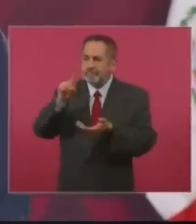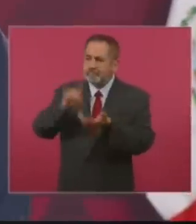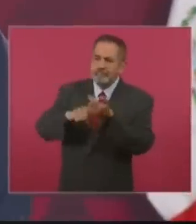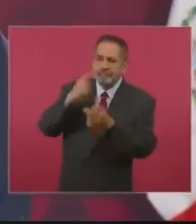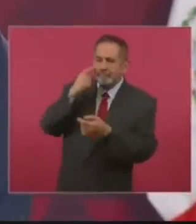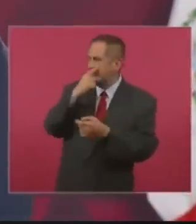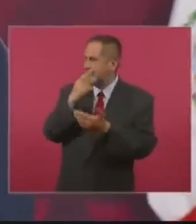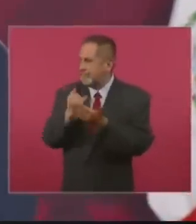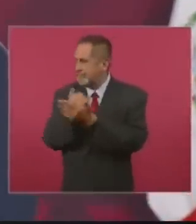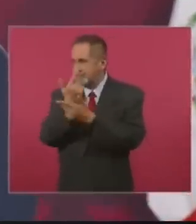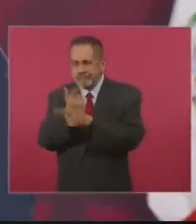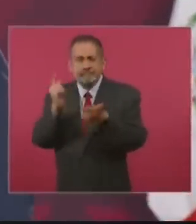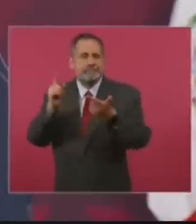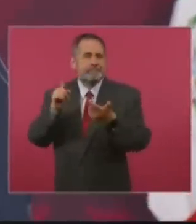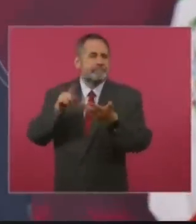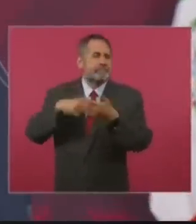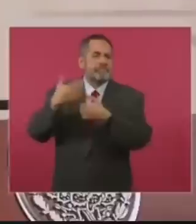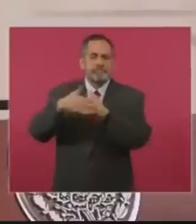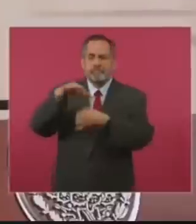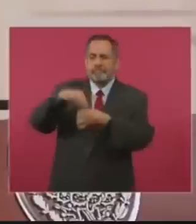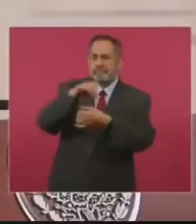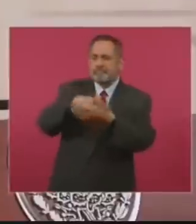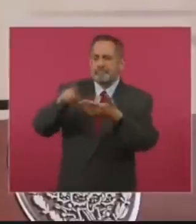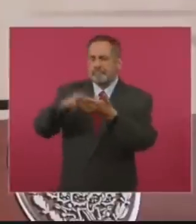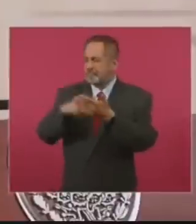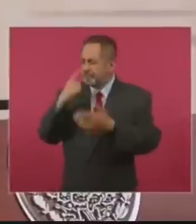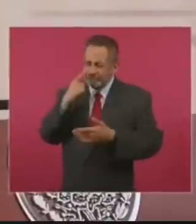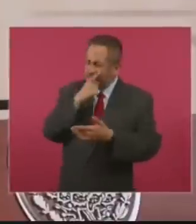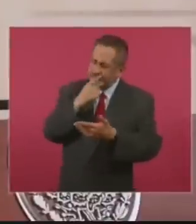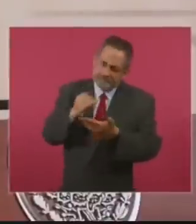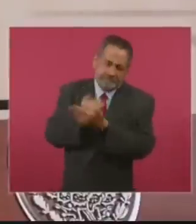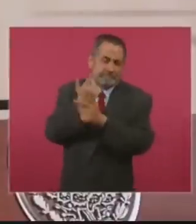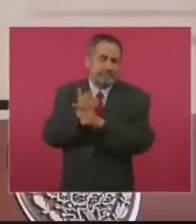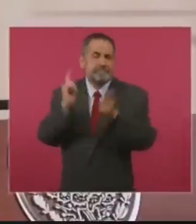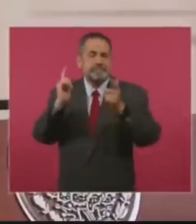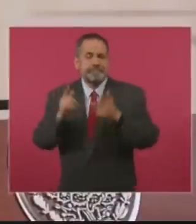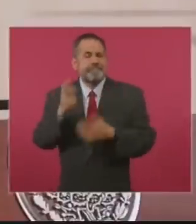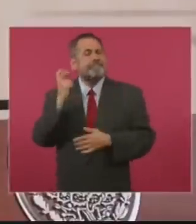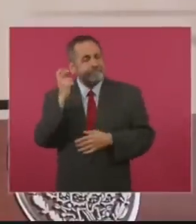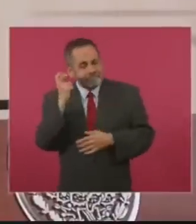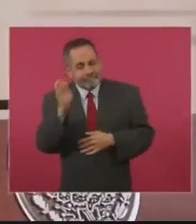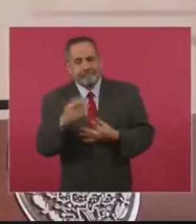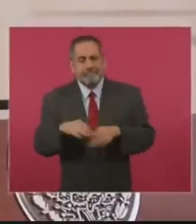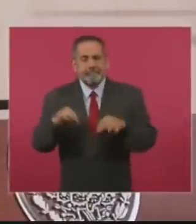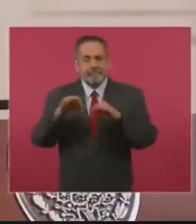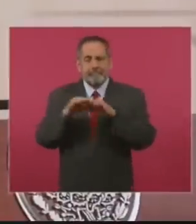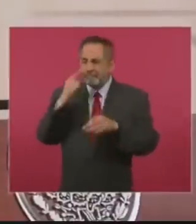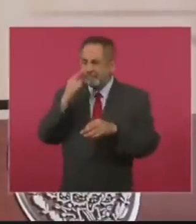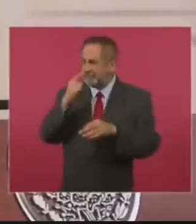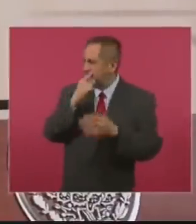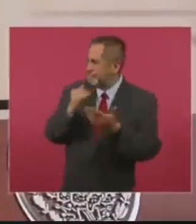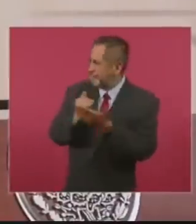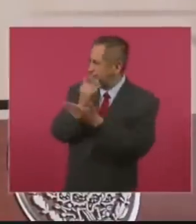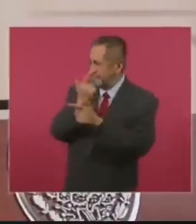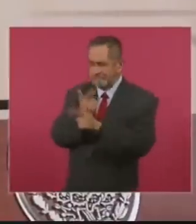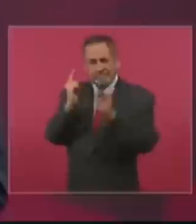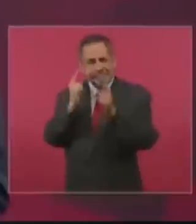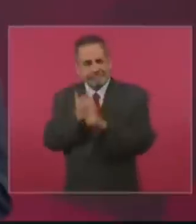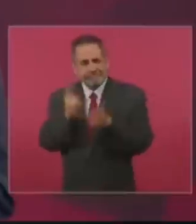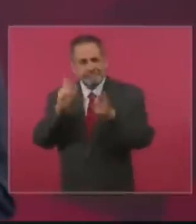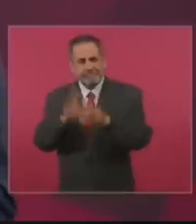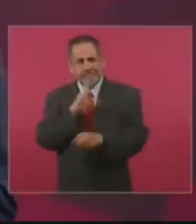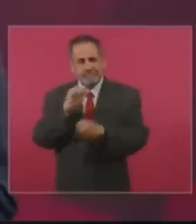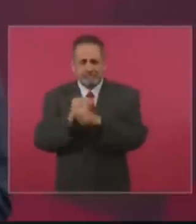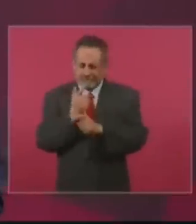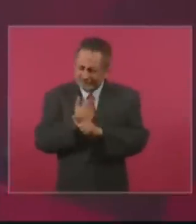democracia en la elección de autoridades democracia sentido